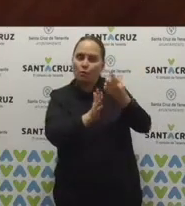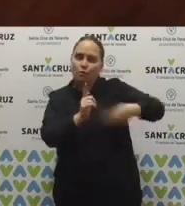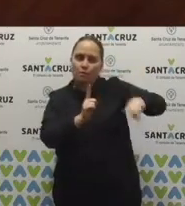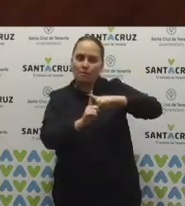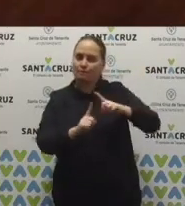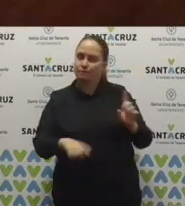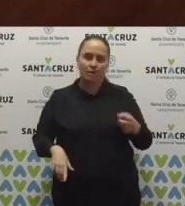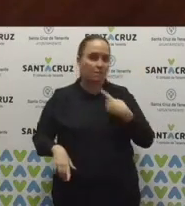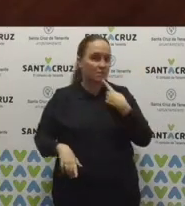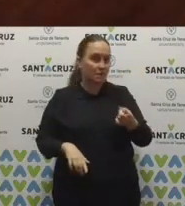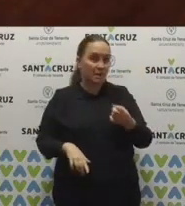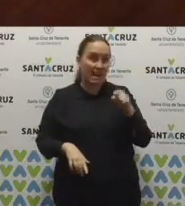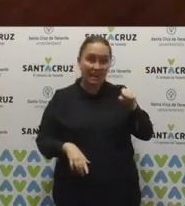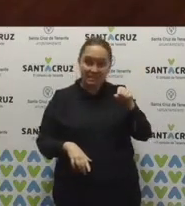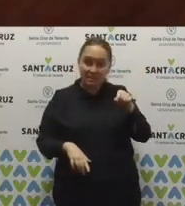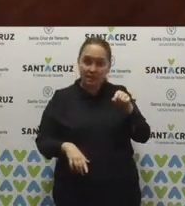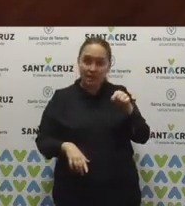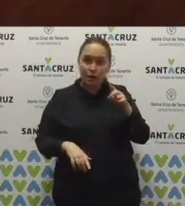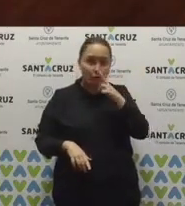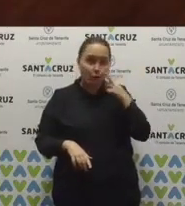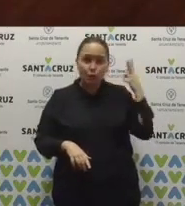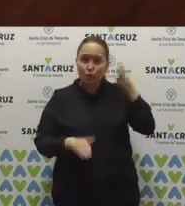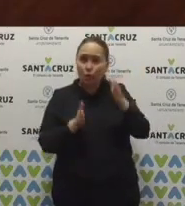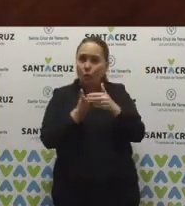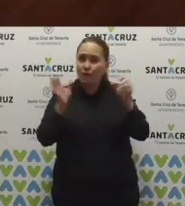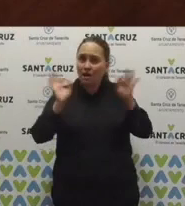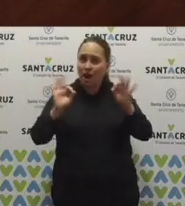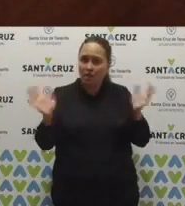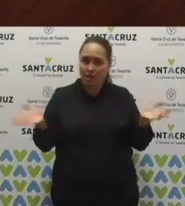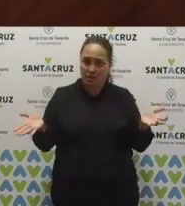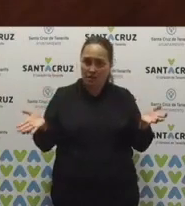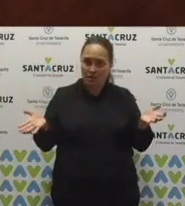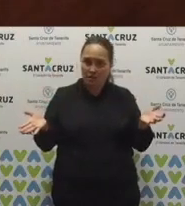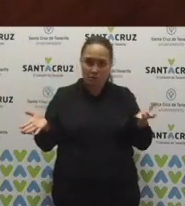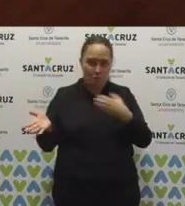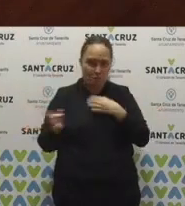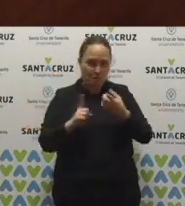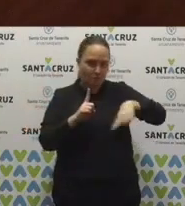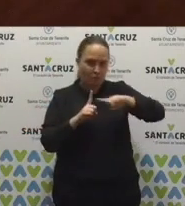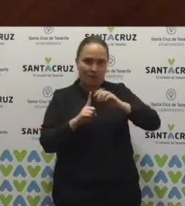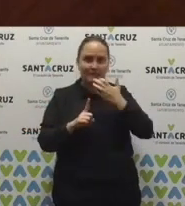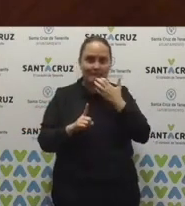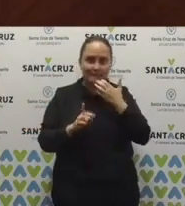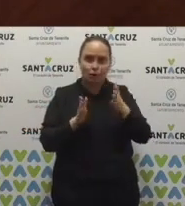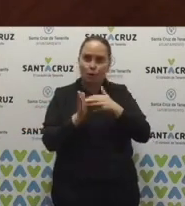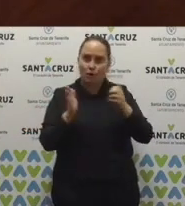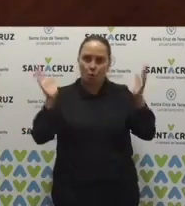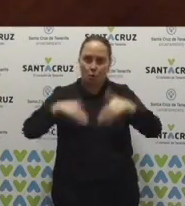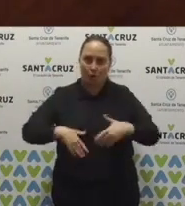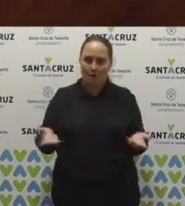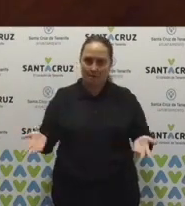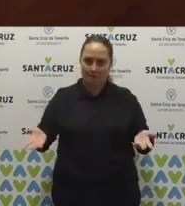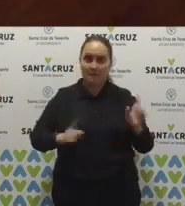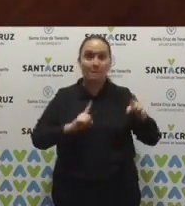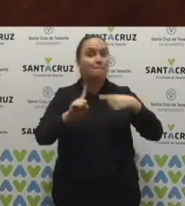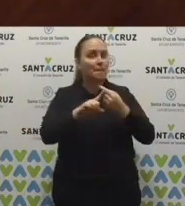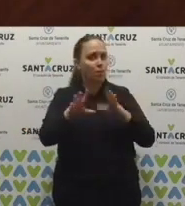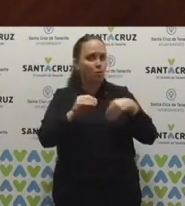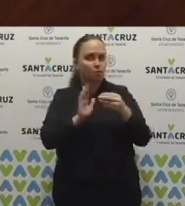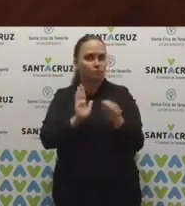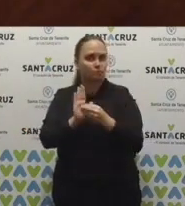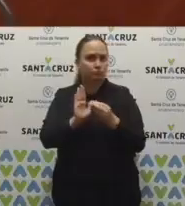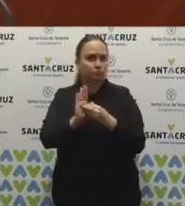que hace más de dos años que no se cobran las tasas por ejemplo nosotros no nos podemos devolver lo que nos ha cobrado y que está además en el documento está